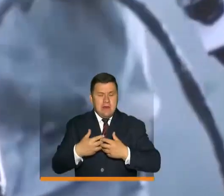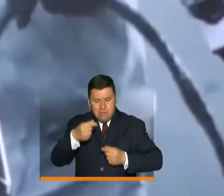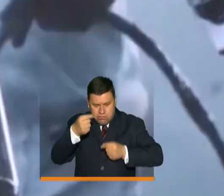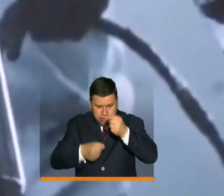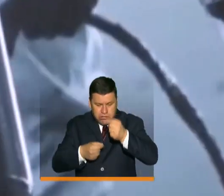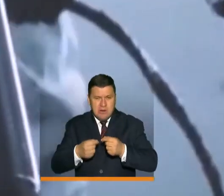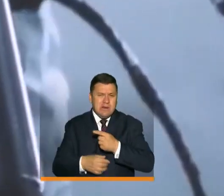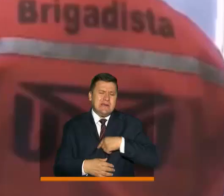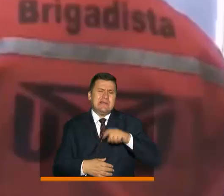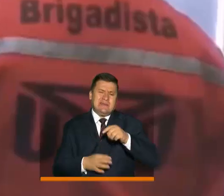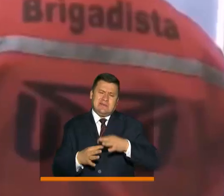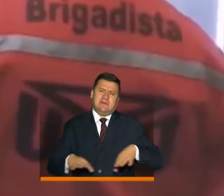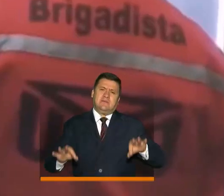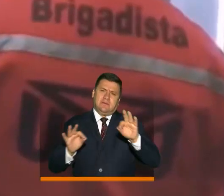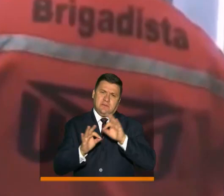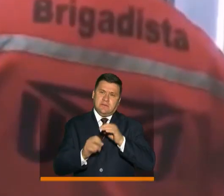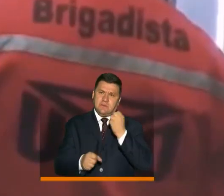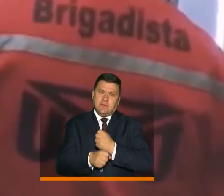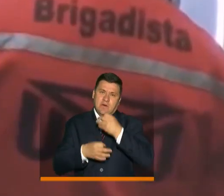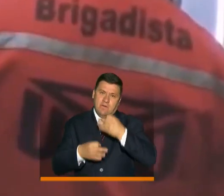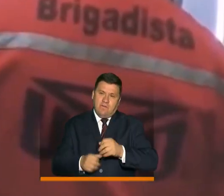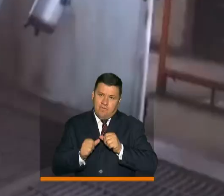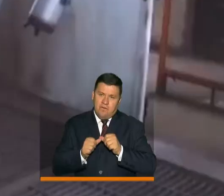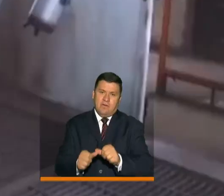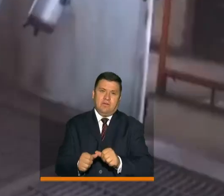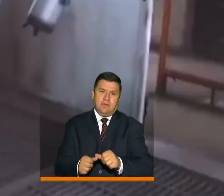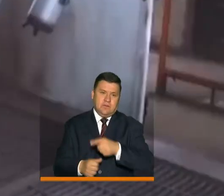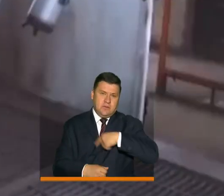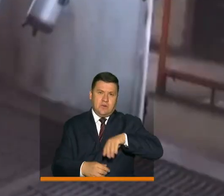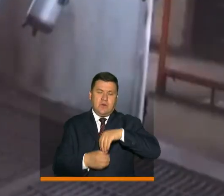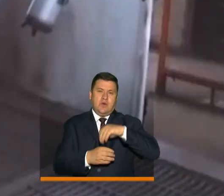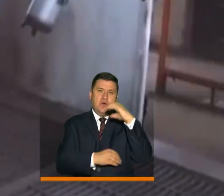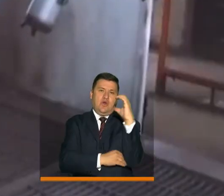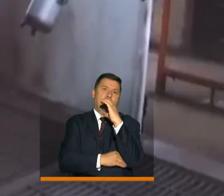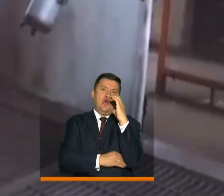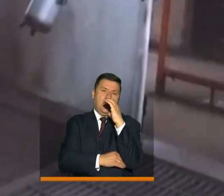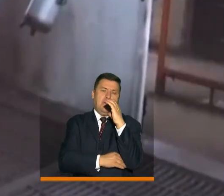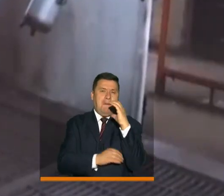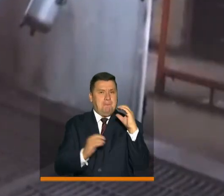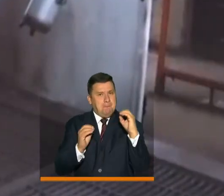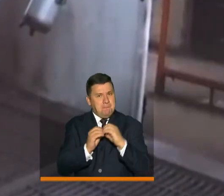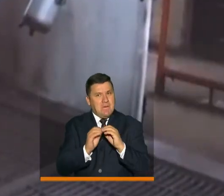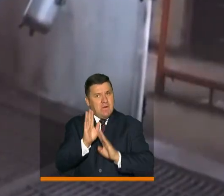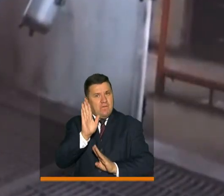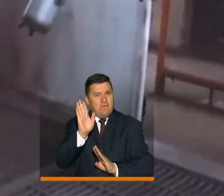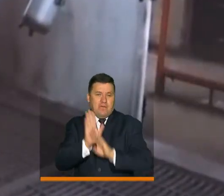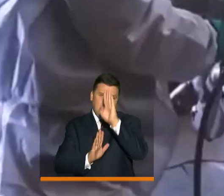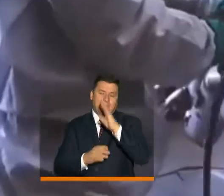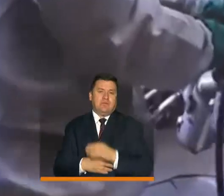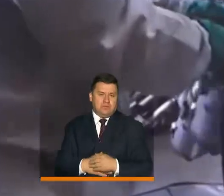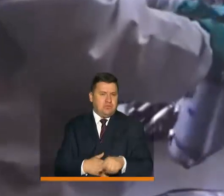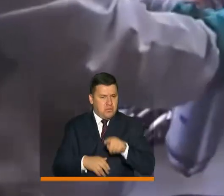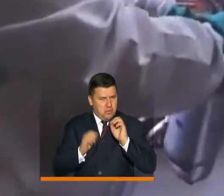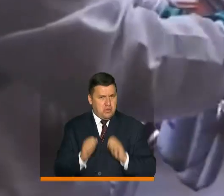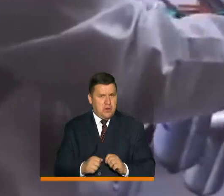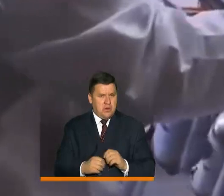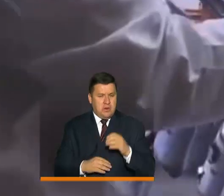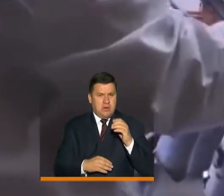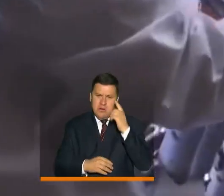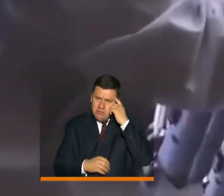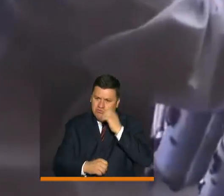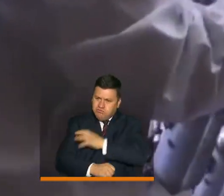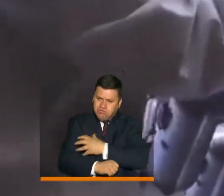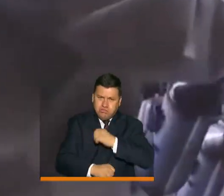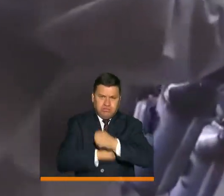economía necesarias para que haya empleo formal y para que los colombianos tengamos más prosperidad y podamos tener un país